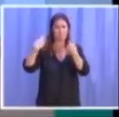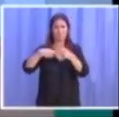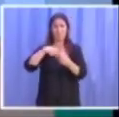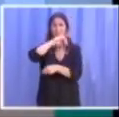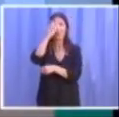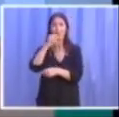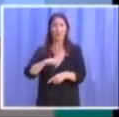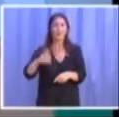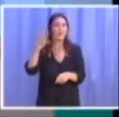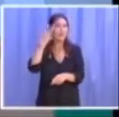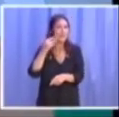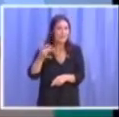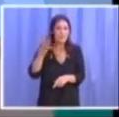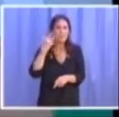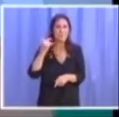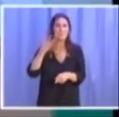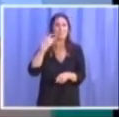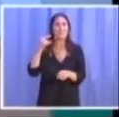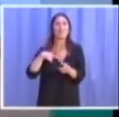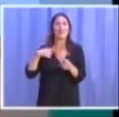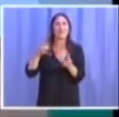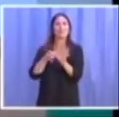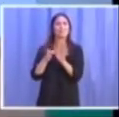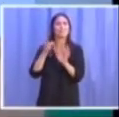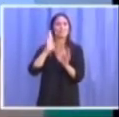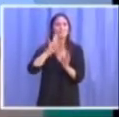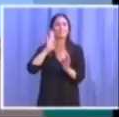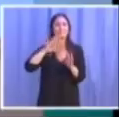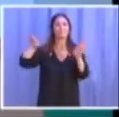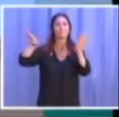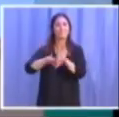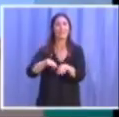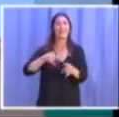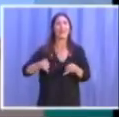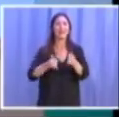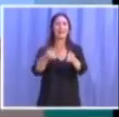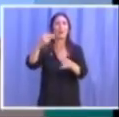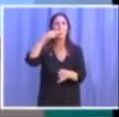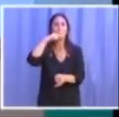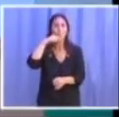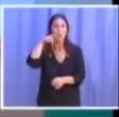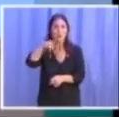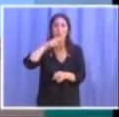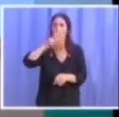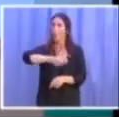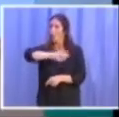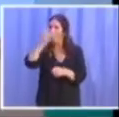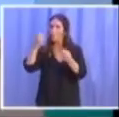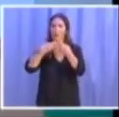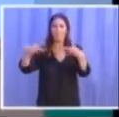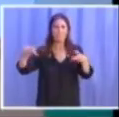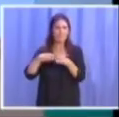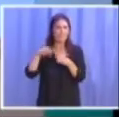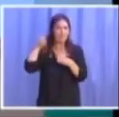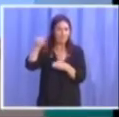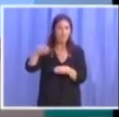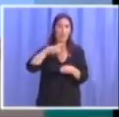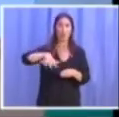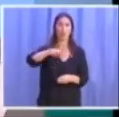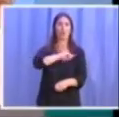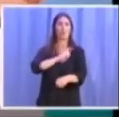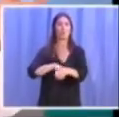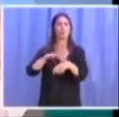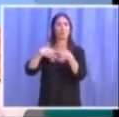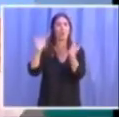Zaidín, limpieza y depuración del río Monachil. Otra piscina que hace falta allí, una zona de deportes para la